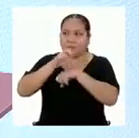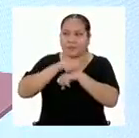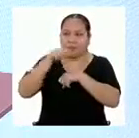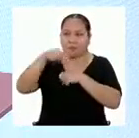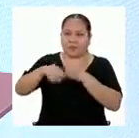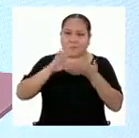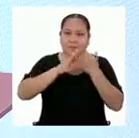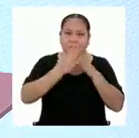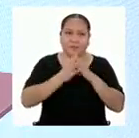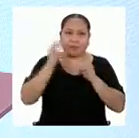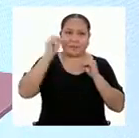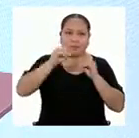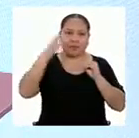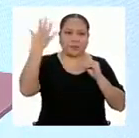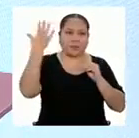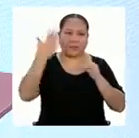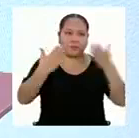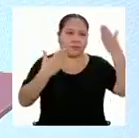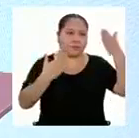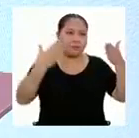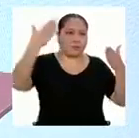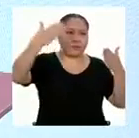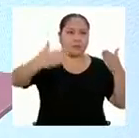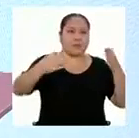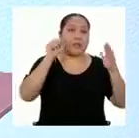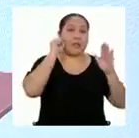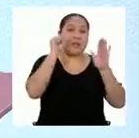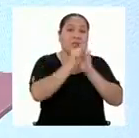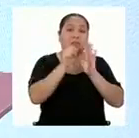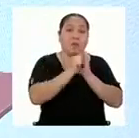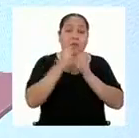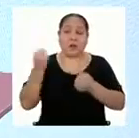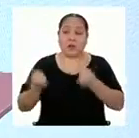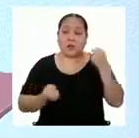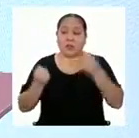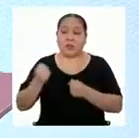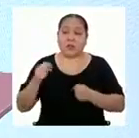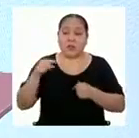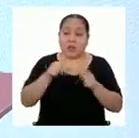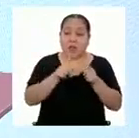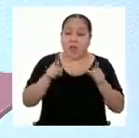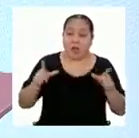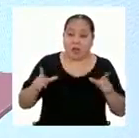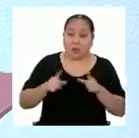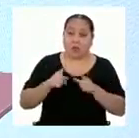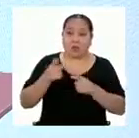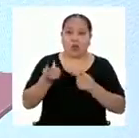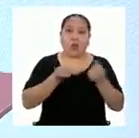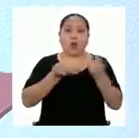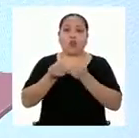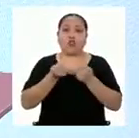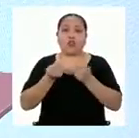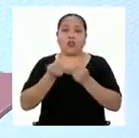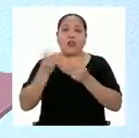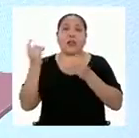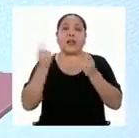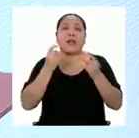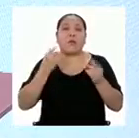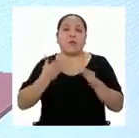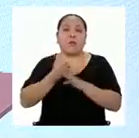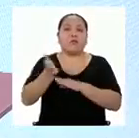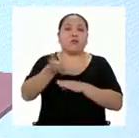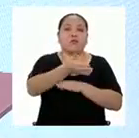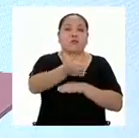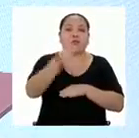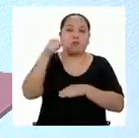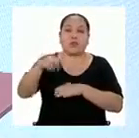comunidad poner señalizaciones en las carreteras para que los autos en determinados tramos vayan controlando la velocidad, por ser muy